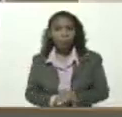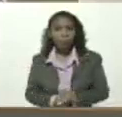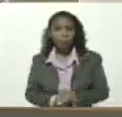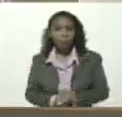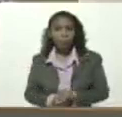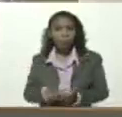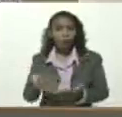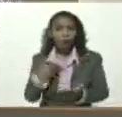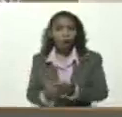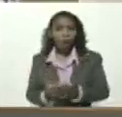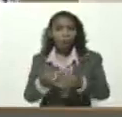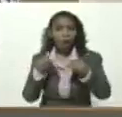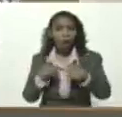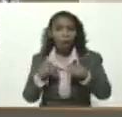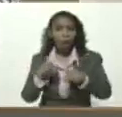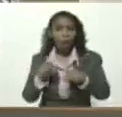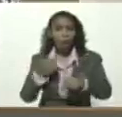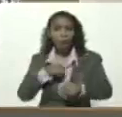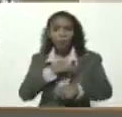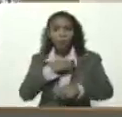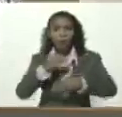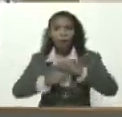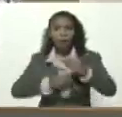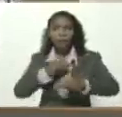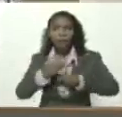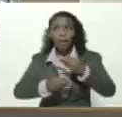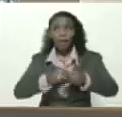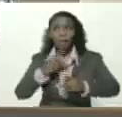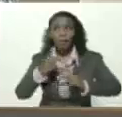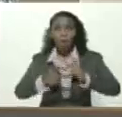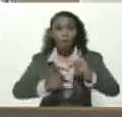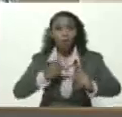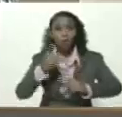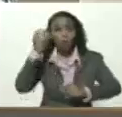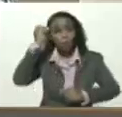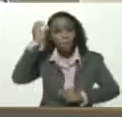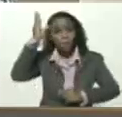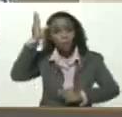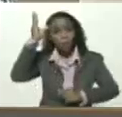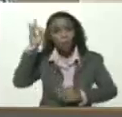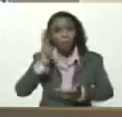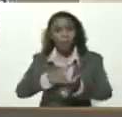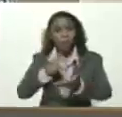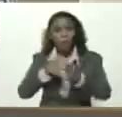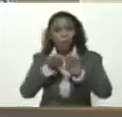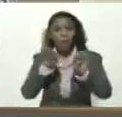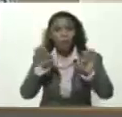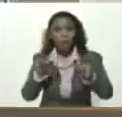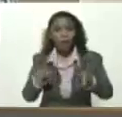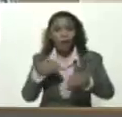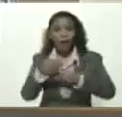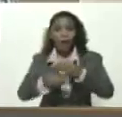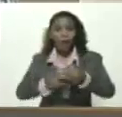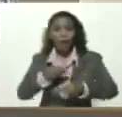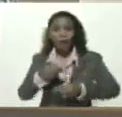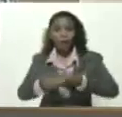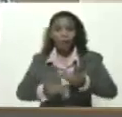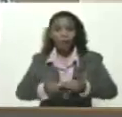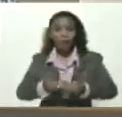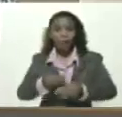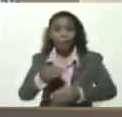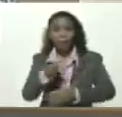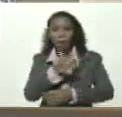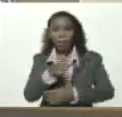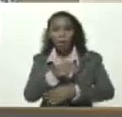hasta ahora llevamos un proceso de capacitación de los miembros de mesa que alcanza un poco más